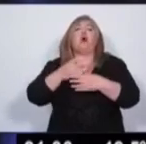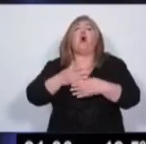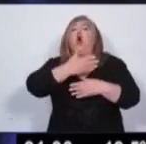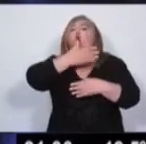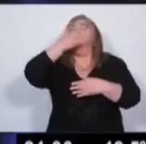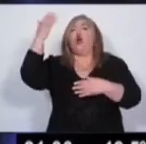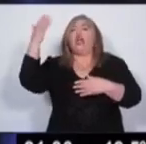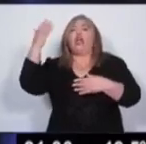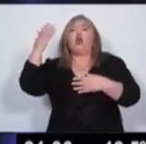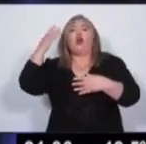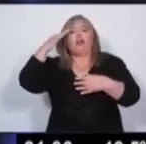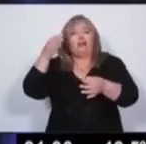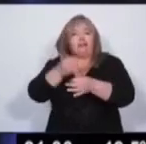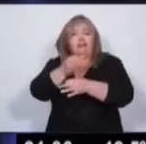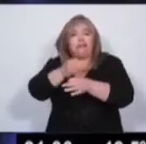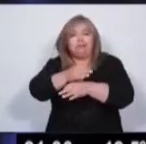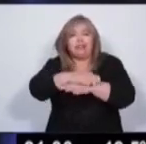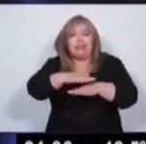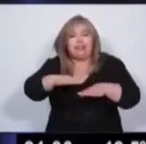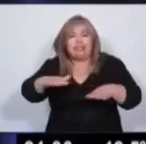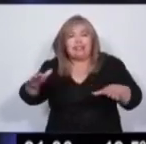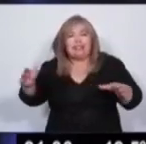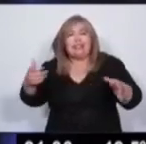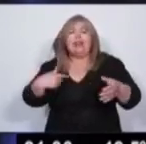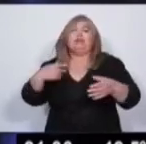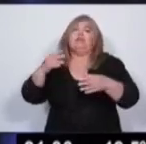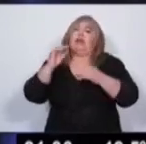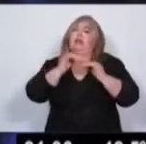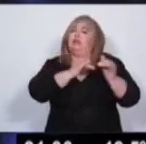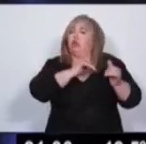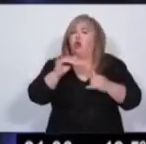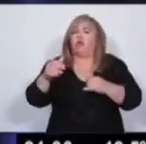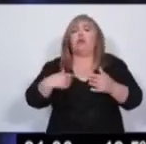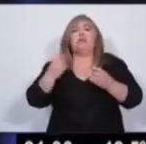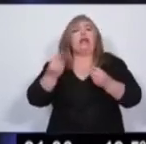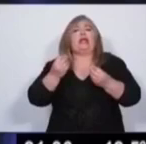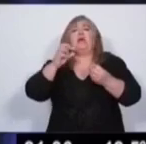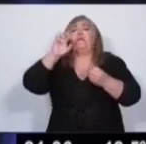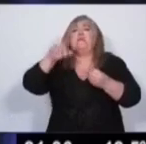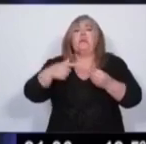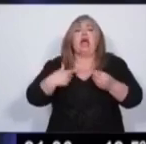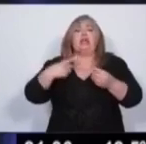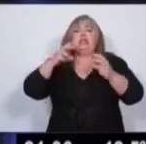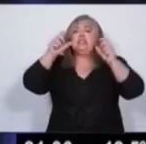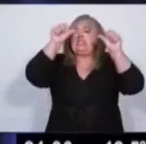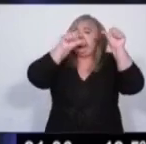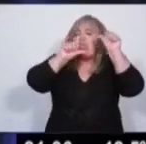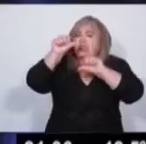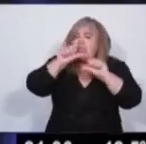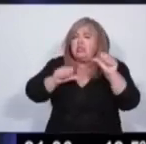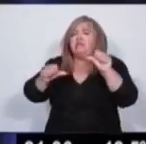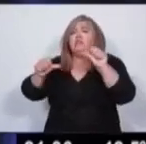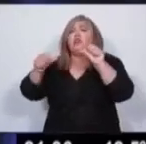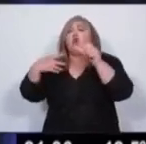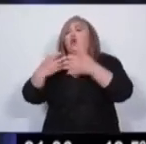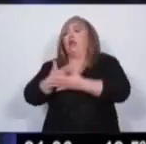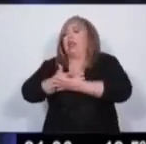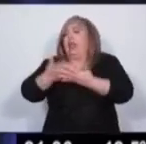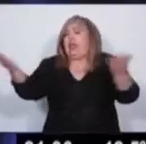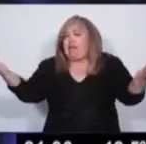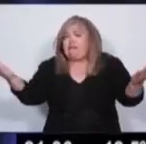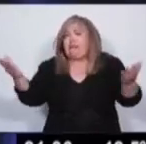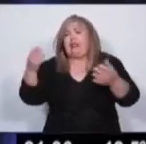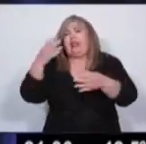trabajadores de la educación para elaborar un plan educativo científico laico crítico y Que respete la diversidad